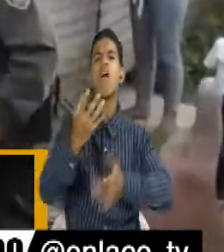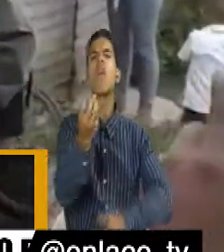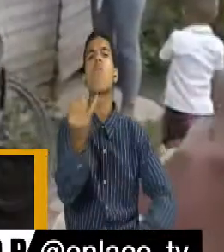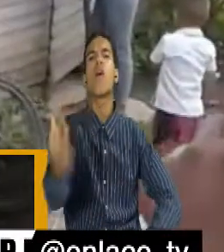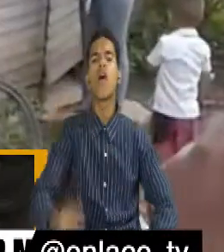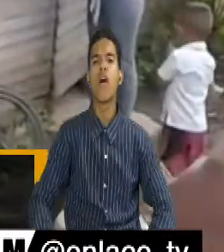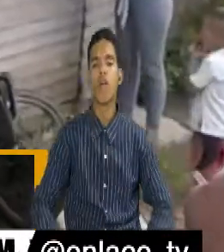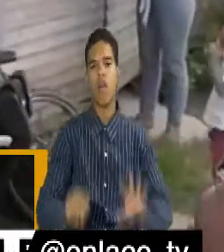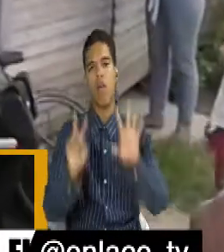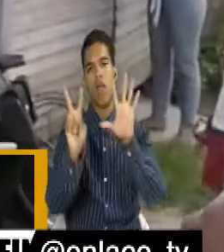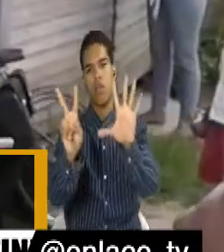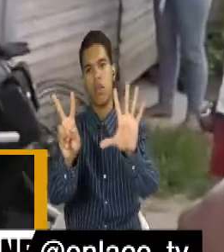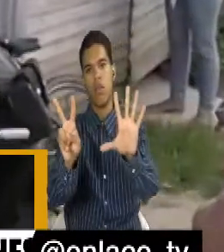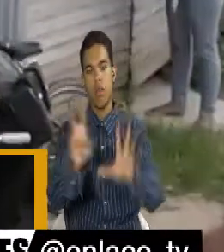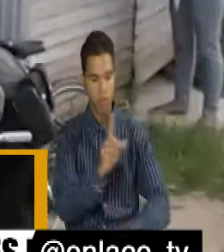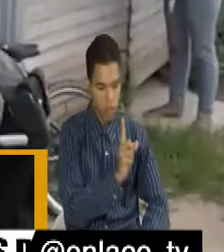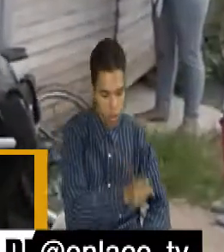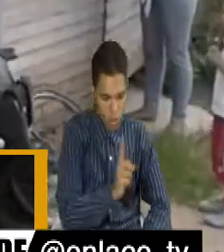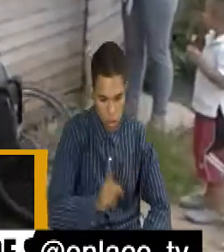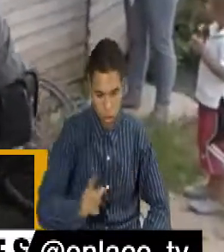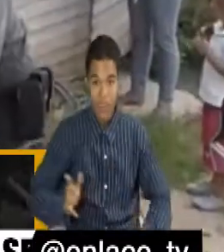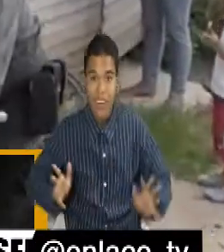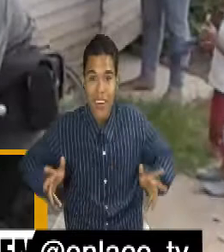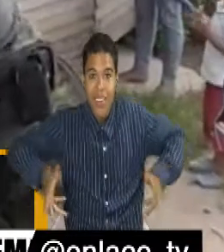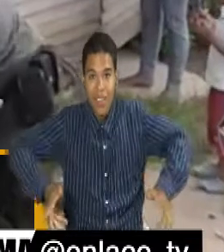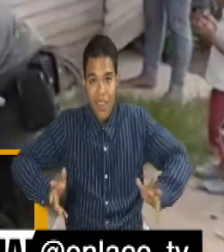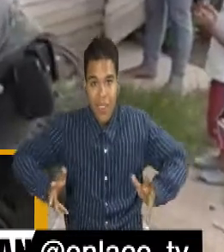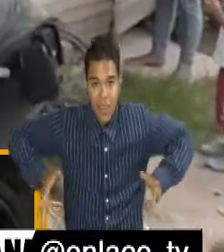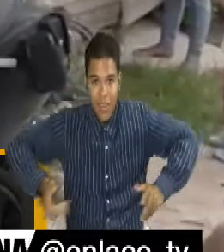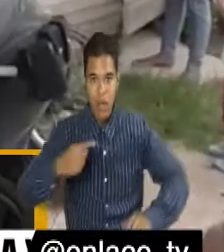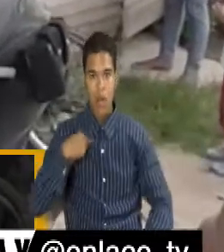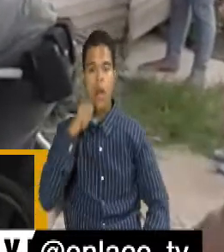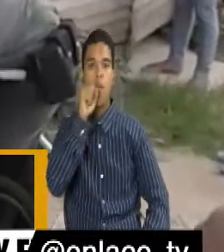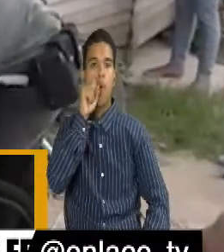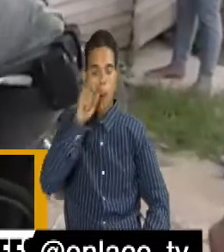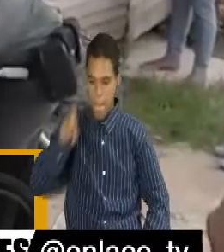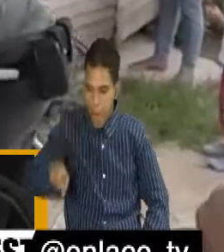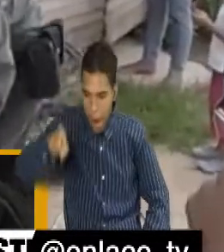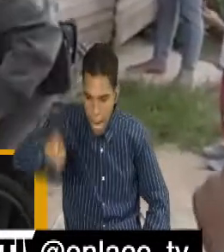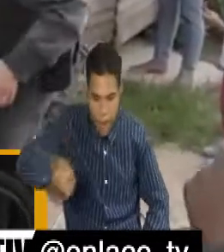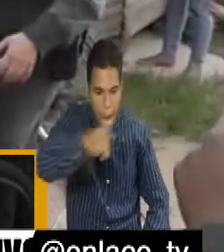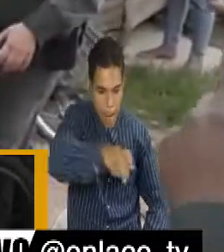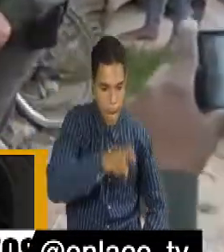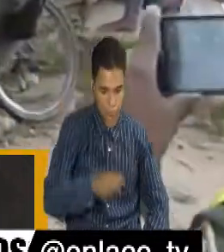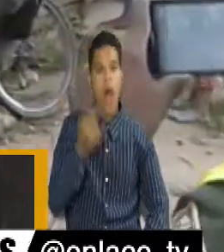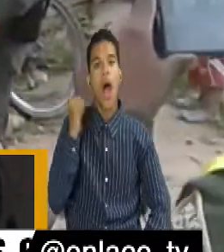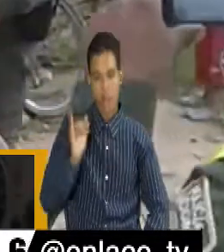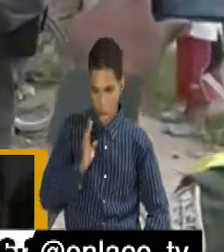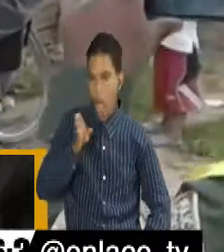7 sillas de ruedas en diferentes barrios de las comunas del municipio de Barranca Bermeja.